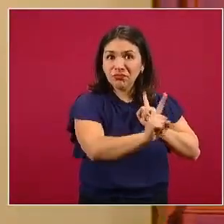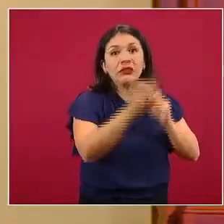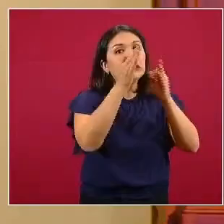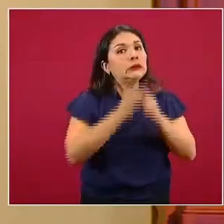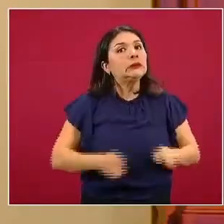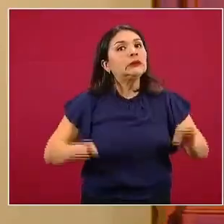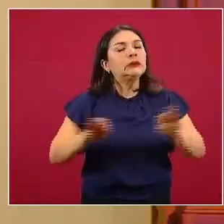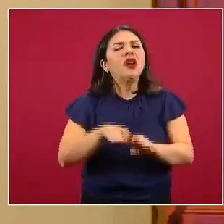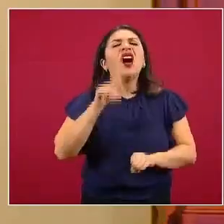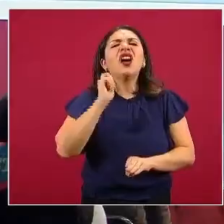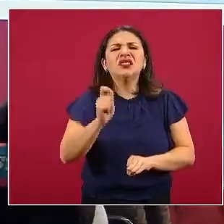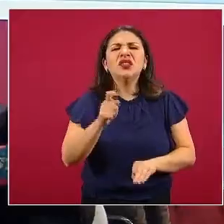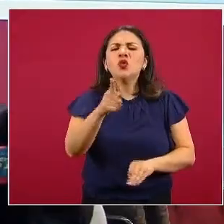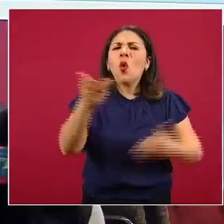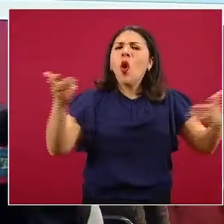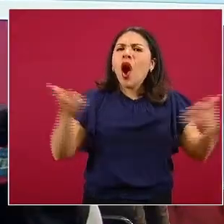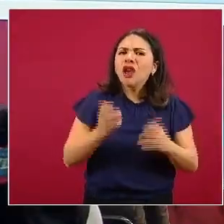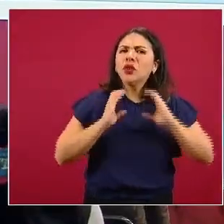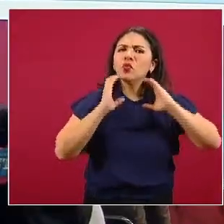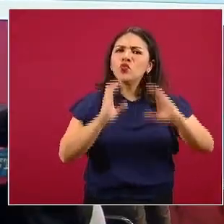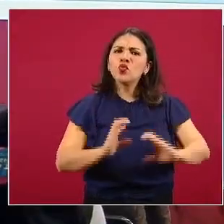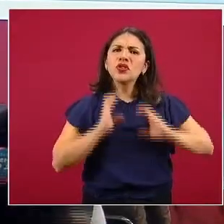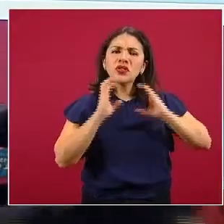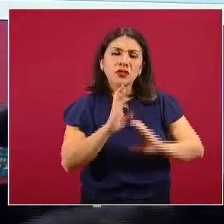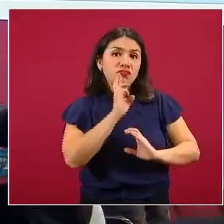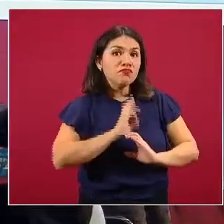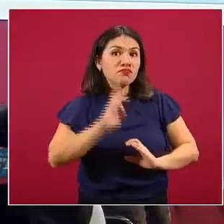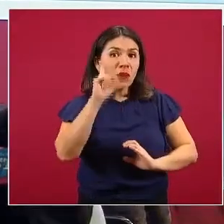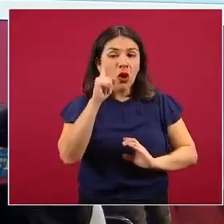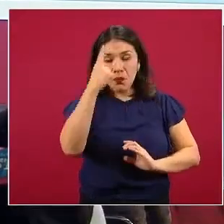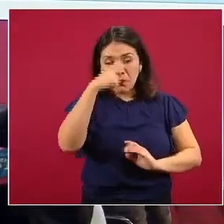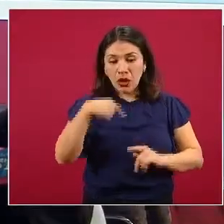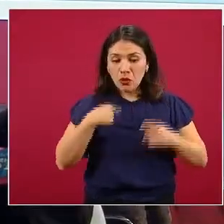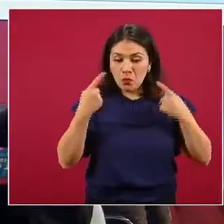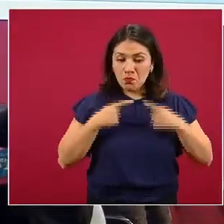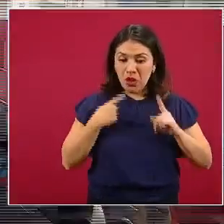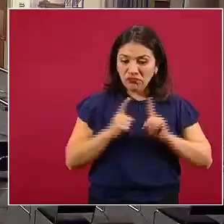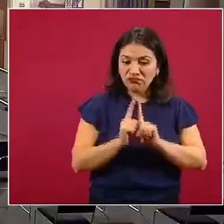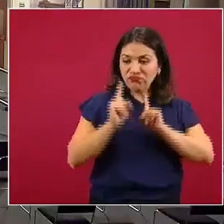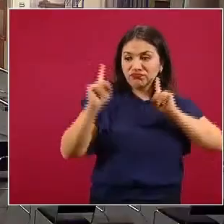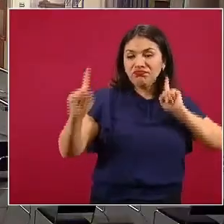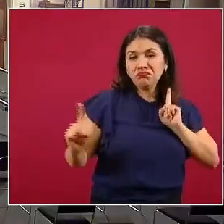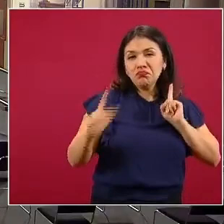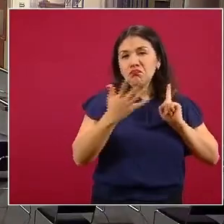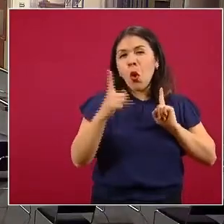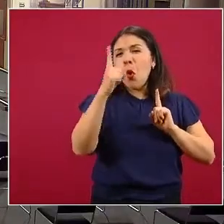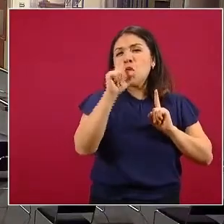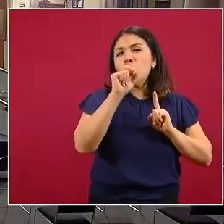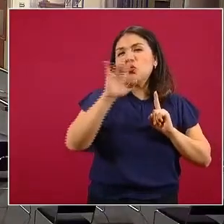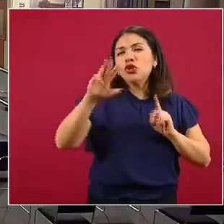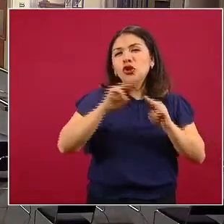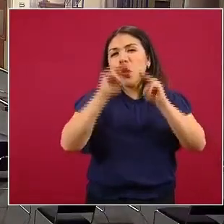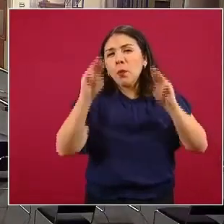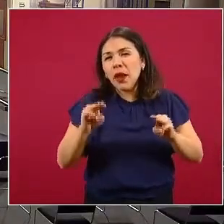distancia son todas aquellas acciones y medidas que yo pueda tomar para mantenerme al menos a 1.5